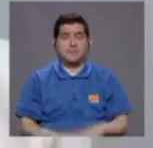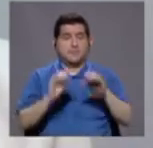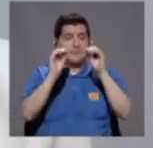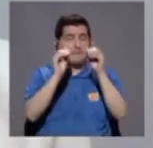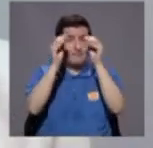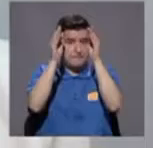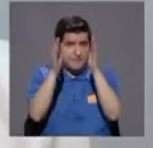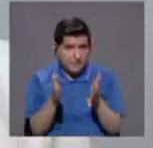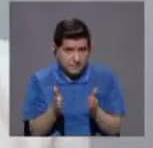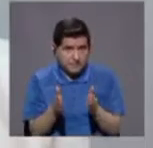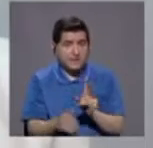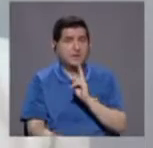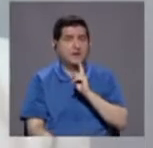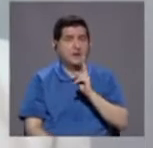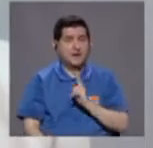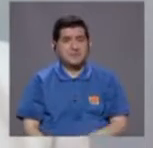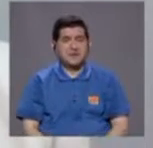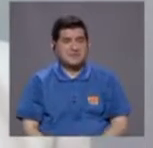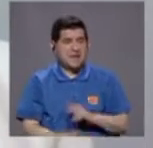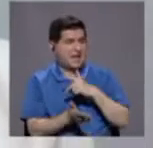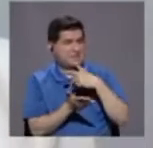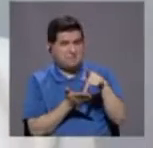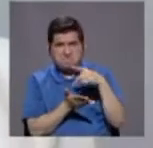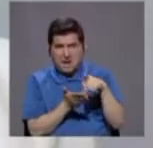maestros estaban realmente muy mal pagados.